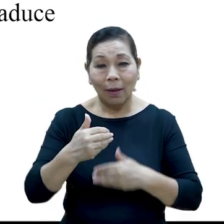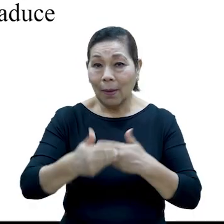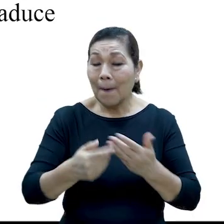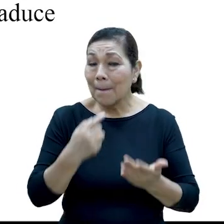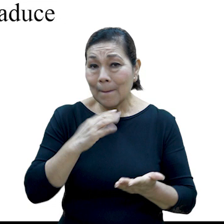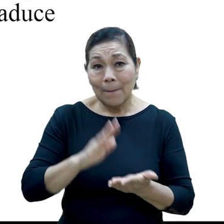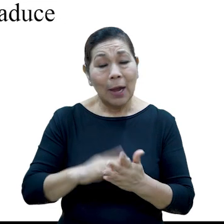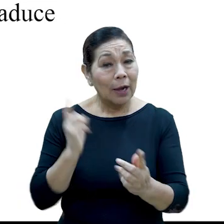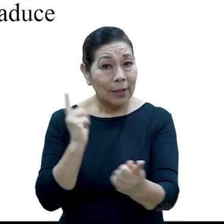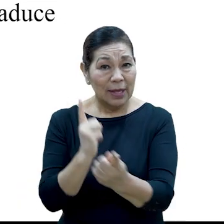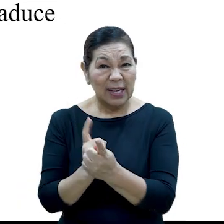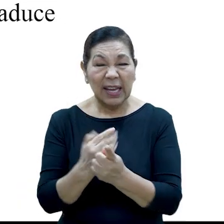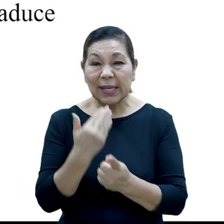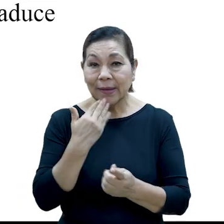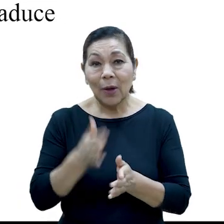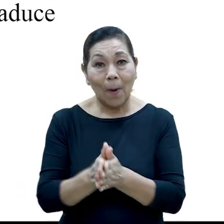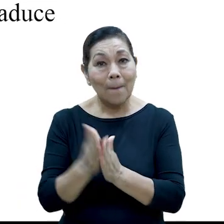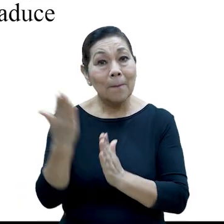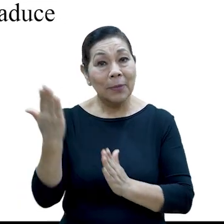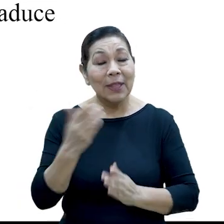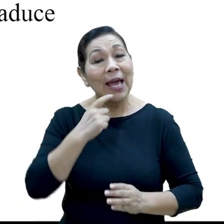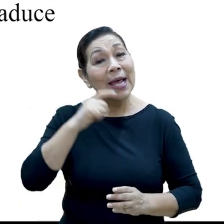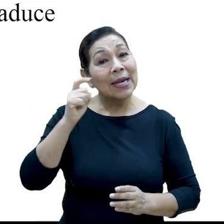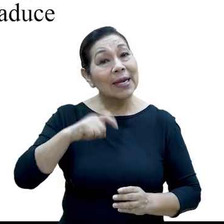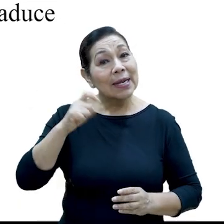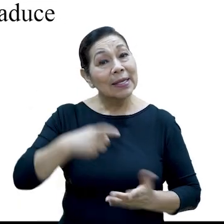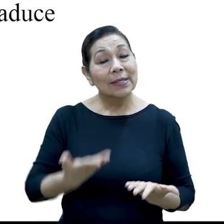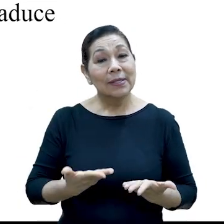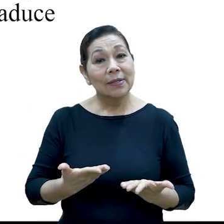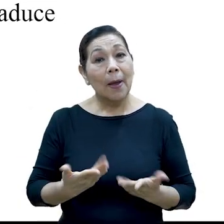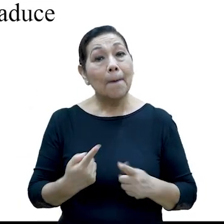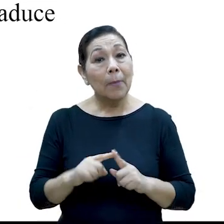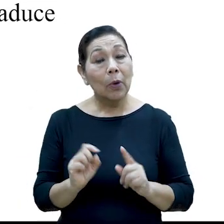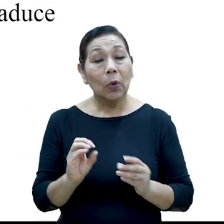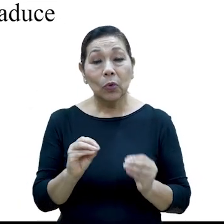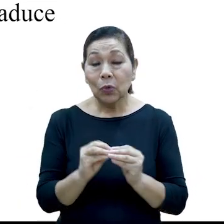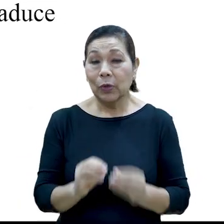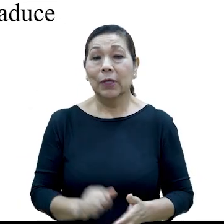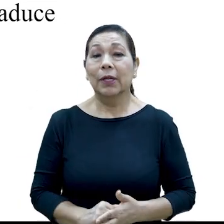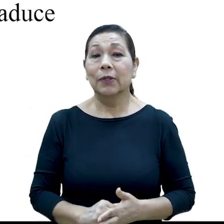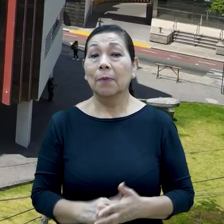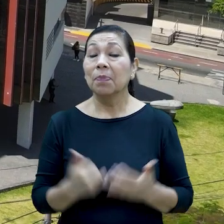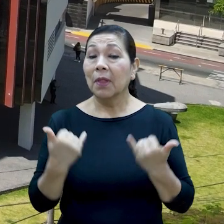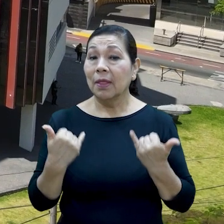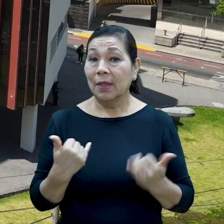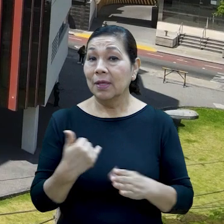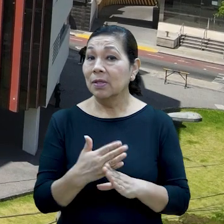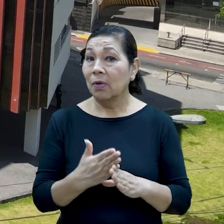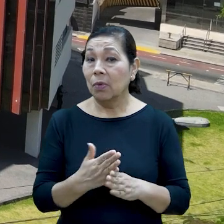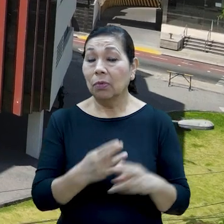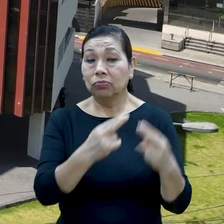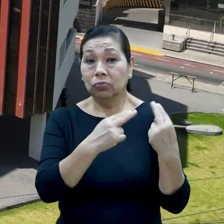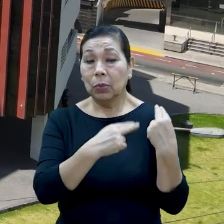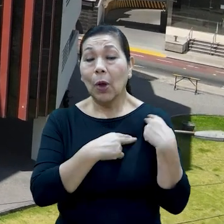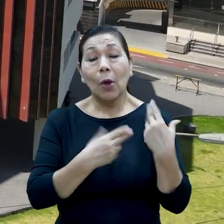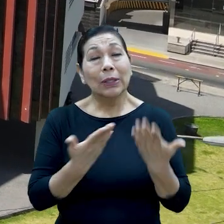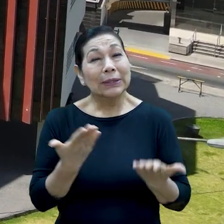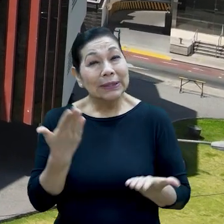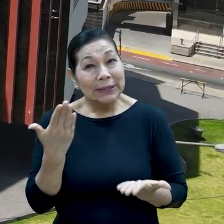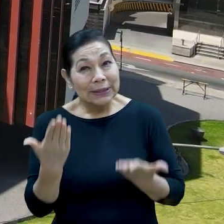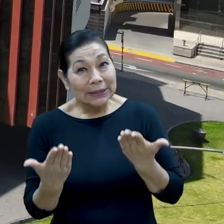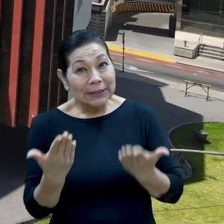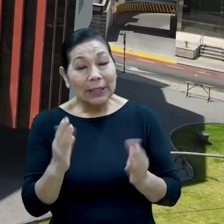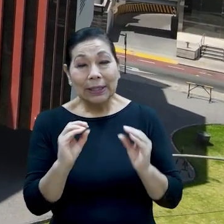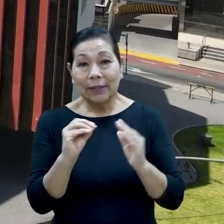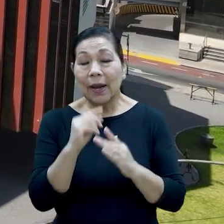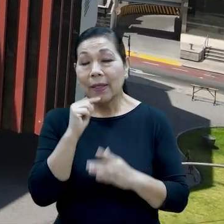puede generar perjuicio directo de quien lo reclama, fue necesario aplicar ese criterio al caso concreto. De este modo, asumió como ciertos